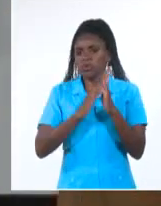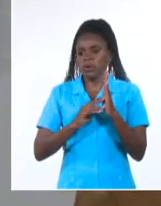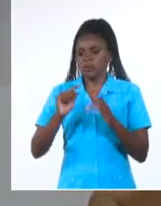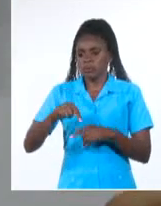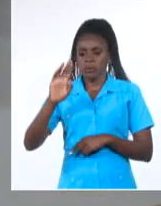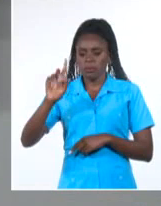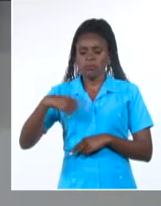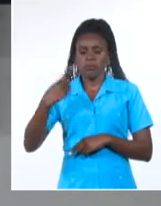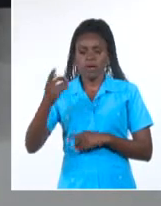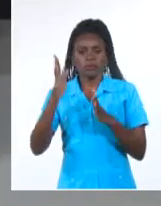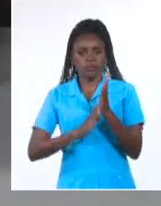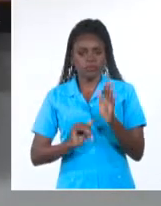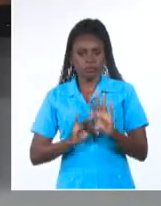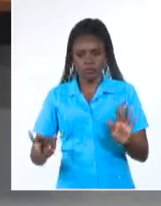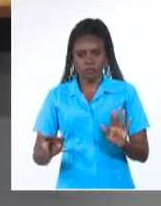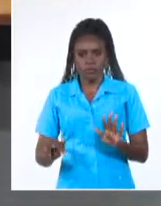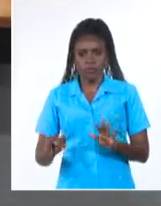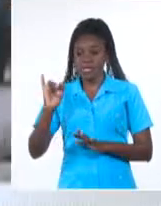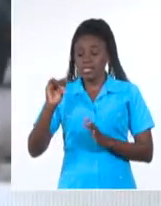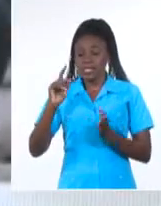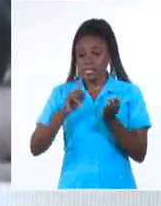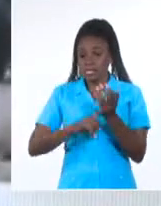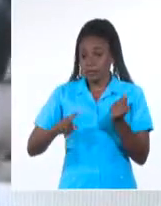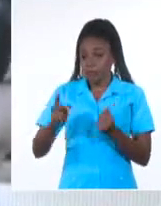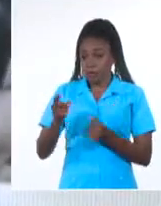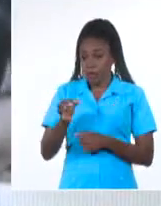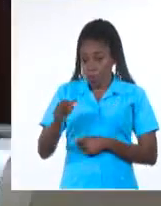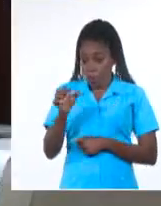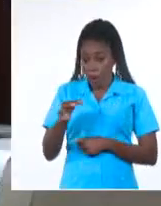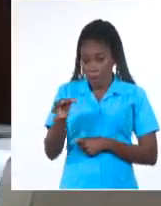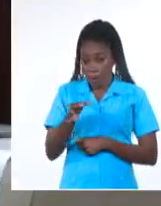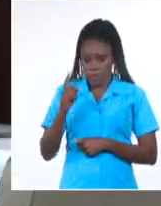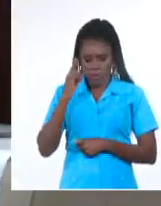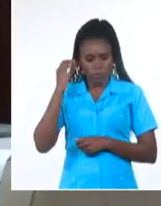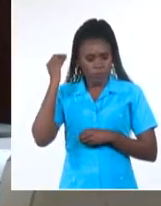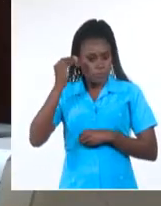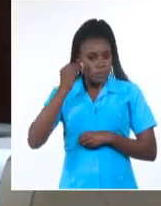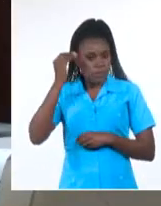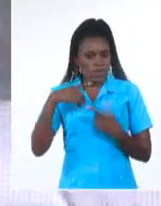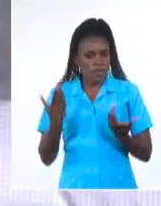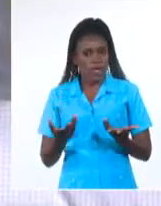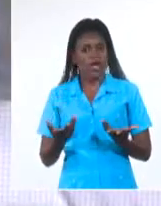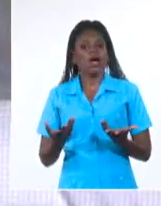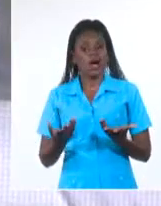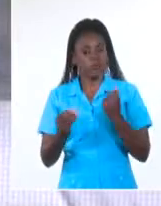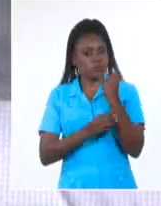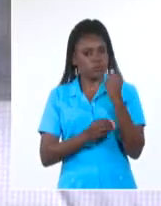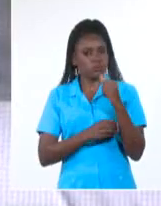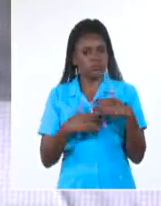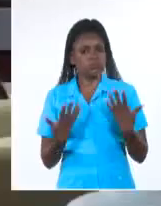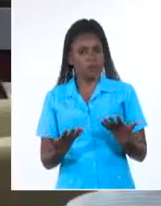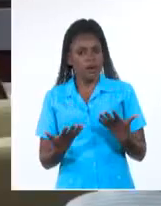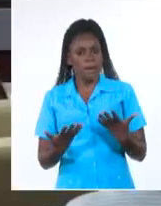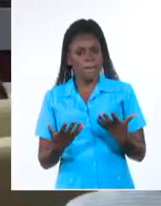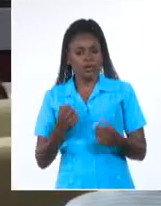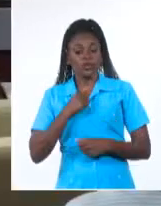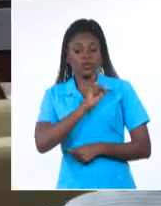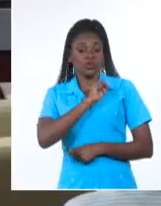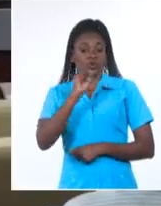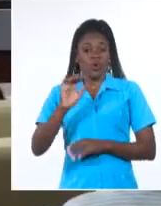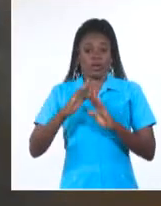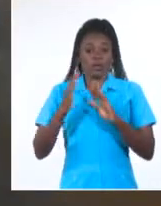intendentes de seis provincias e igual número de municipios realizaron un análisis de las limitaciones y potencialidades para lograr revertir